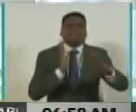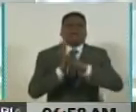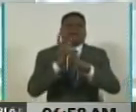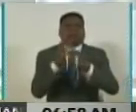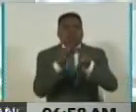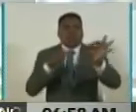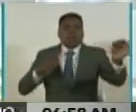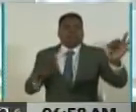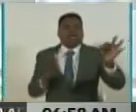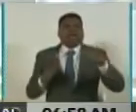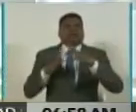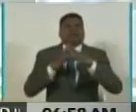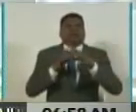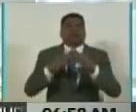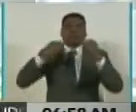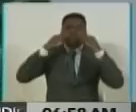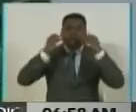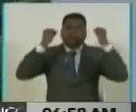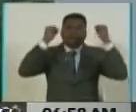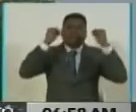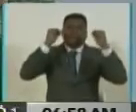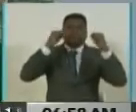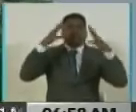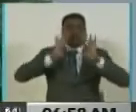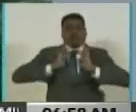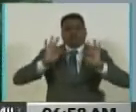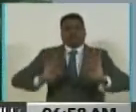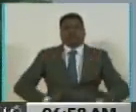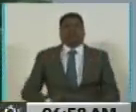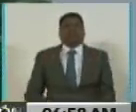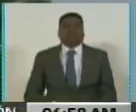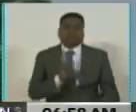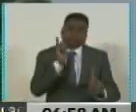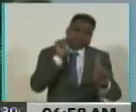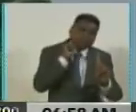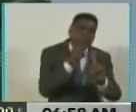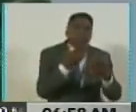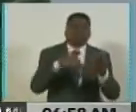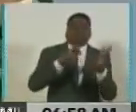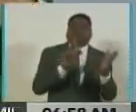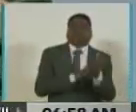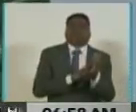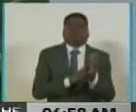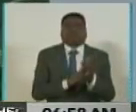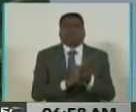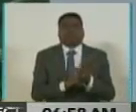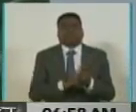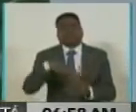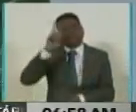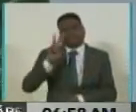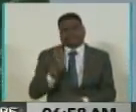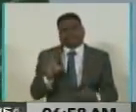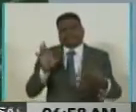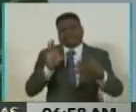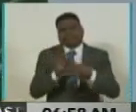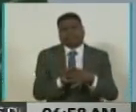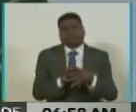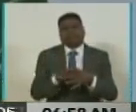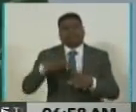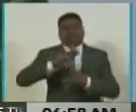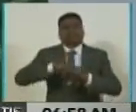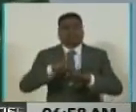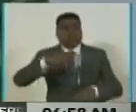alejaron de la violencia física como tal. Las apuestas nuevamente comienzan a hacerse en relación de que Venezuela está en una coyuntura donde vamos a